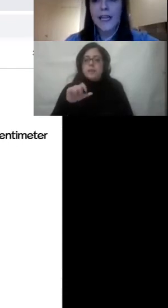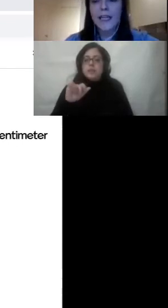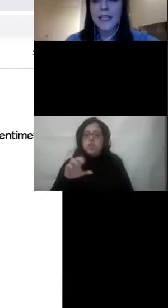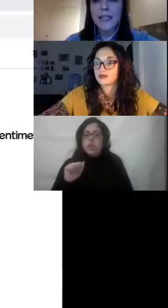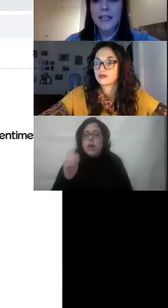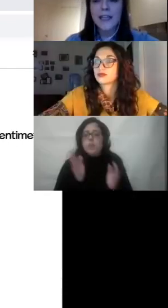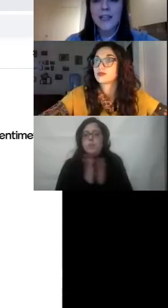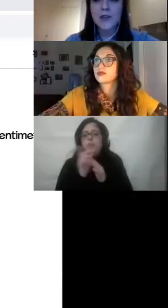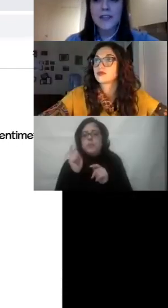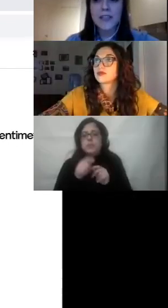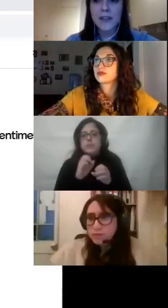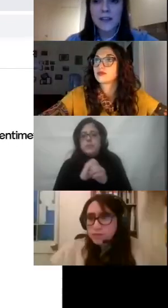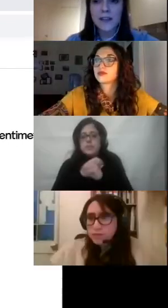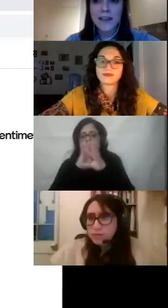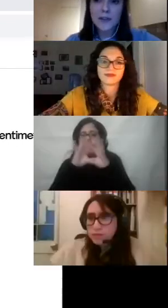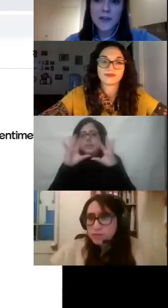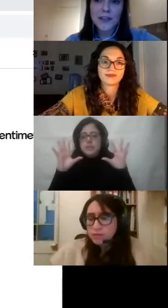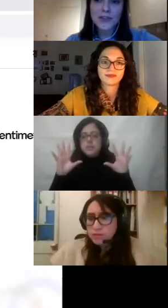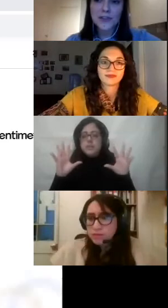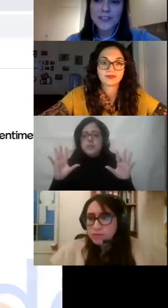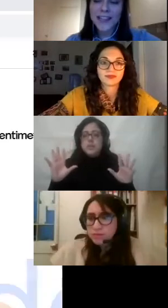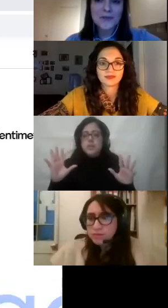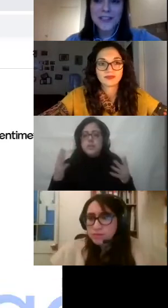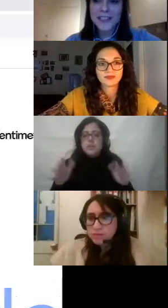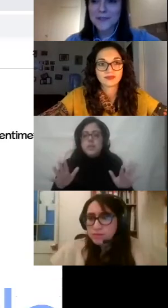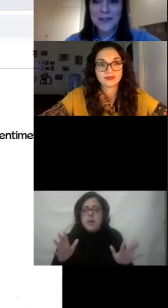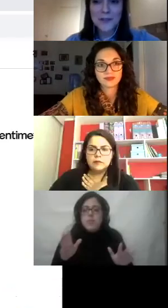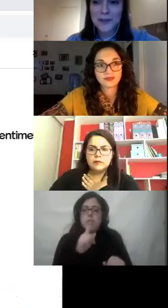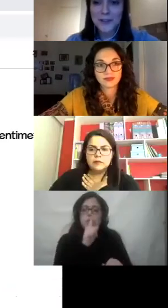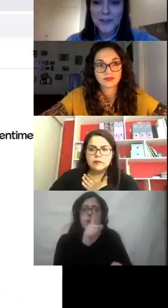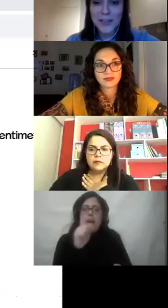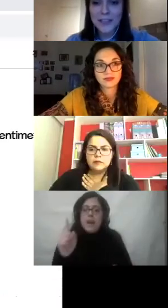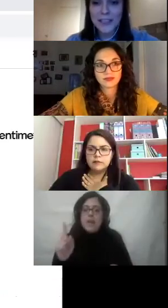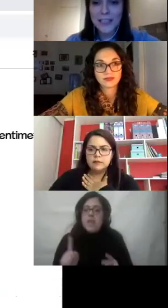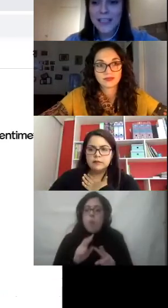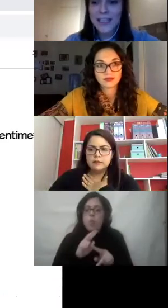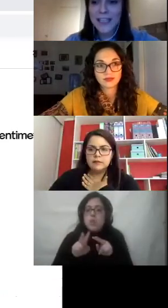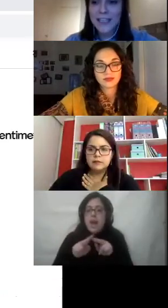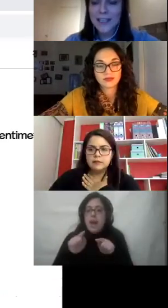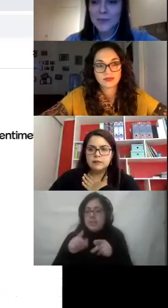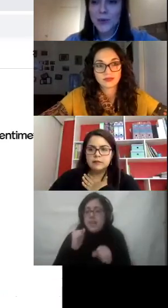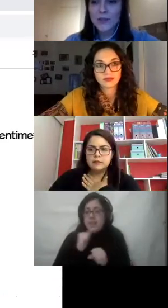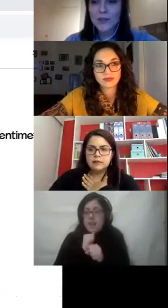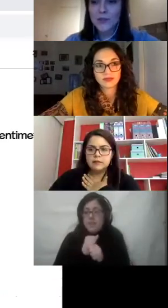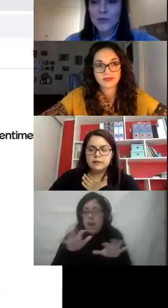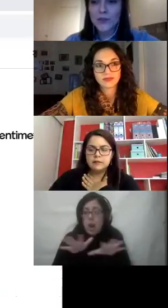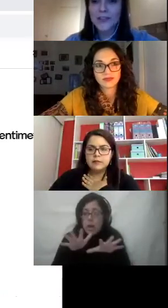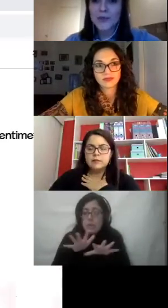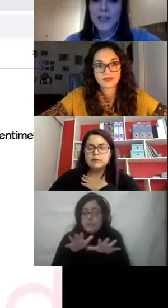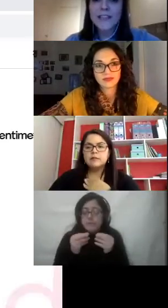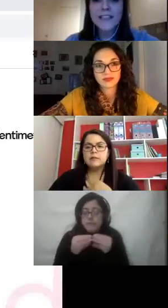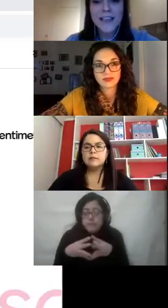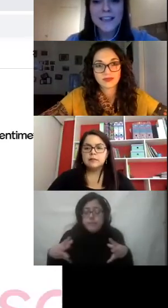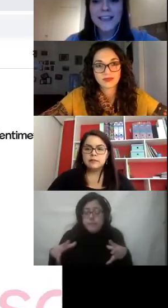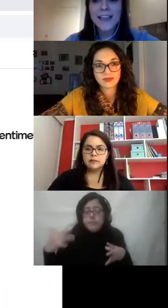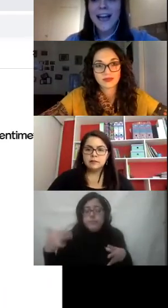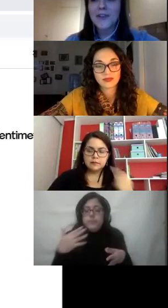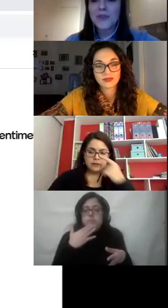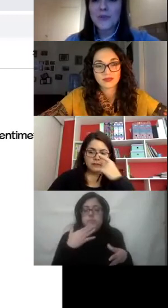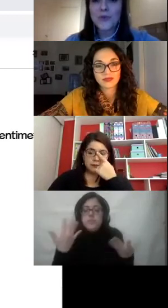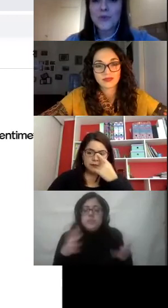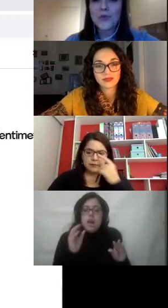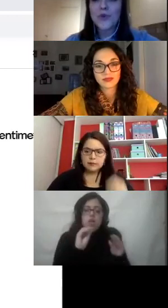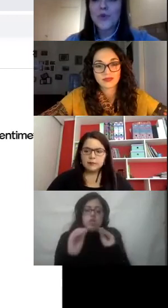para ir desde nuestros rangos de acción. Cada una tiene un rango de acción diferente. Ir pudiendo dar sugerencias